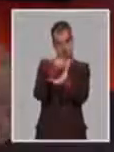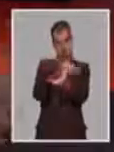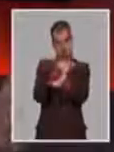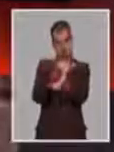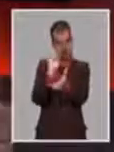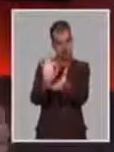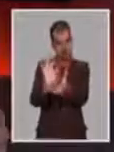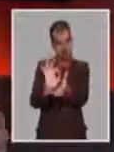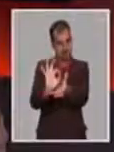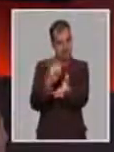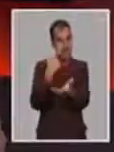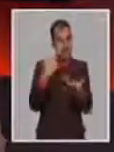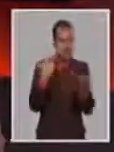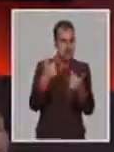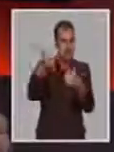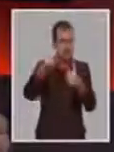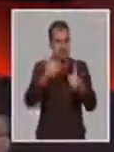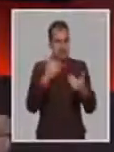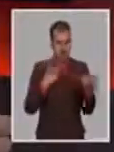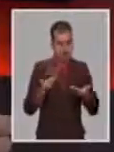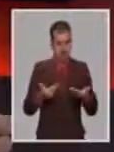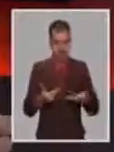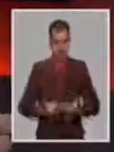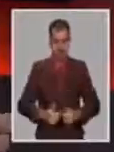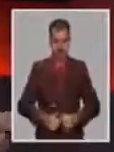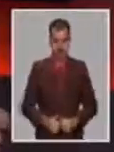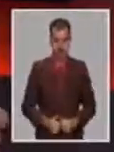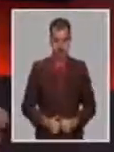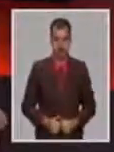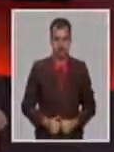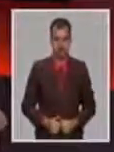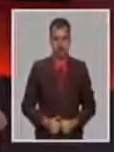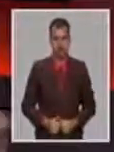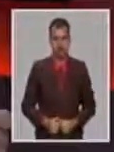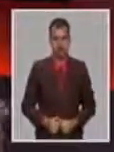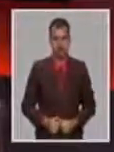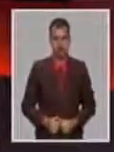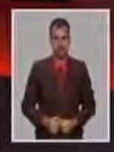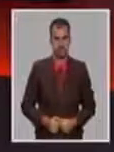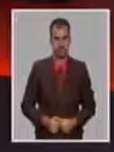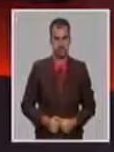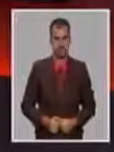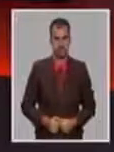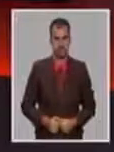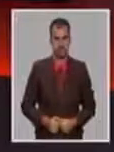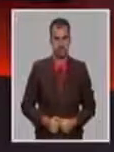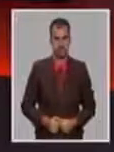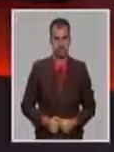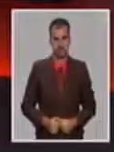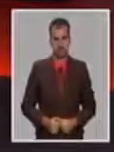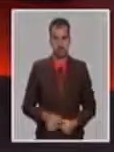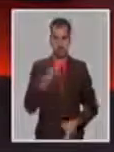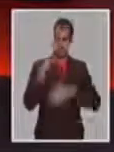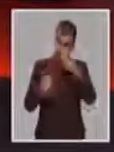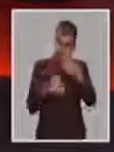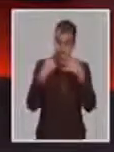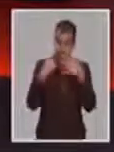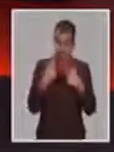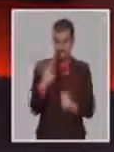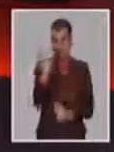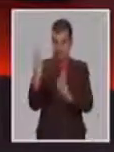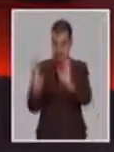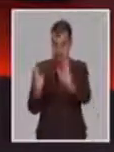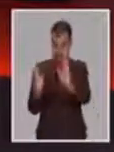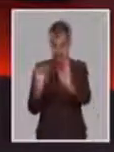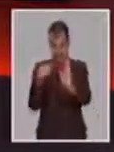estas estratificaciones y estas formas de ver la población. Resulta importante decir que la fase 3, para que realmente